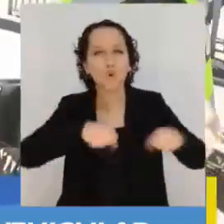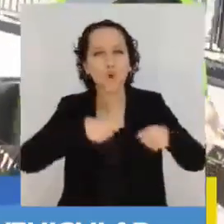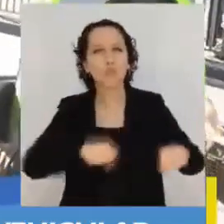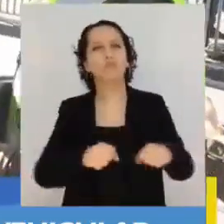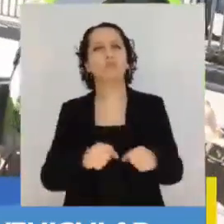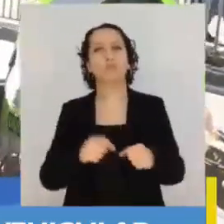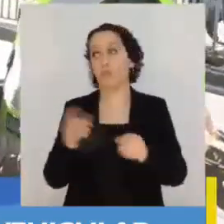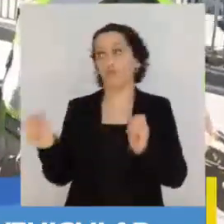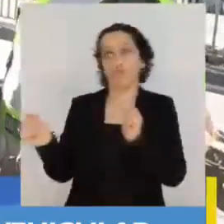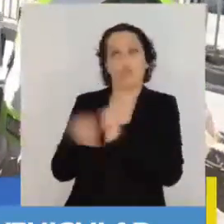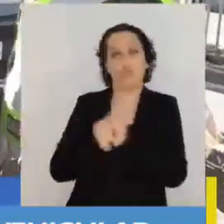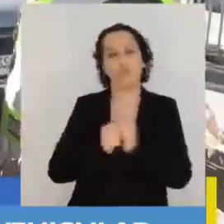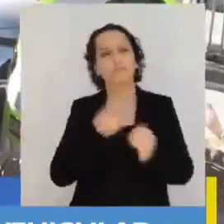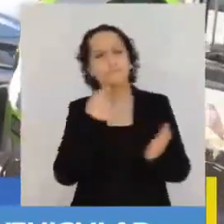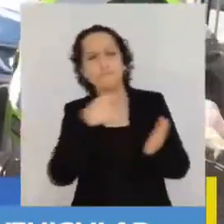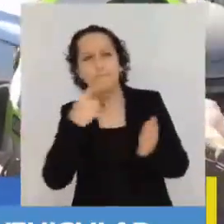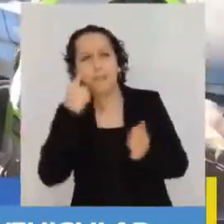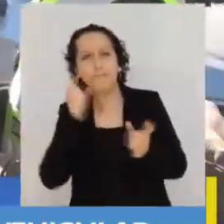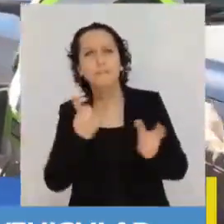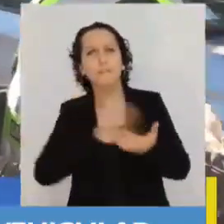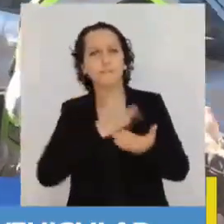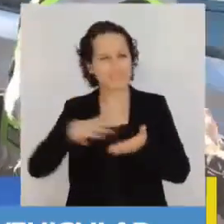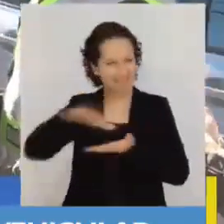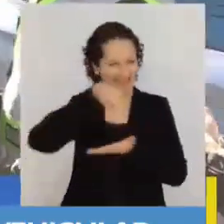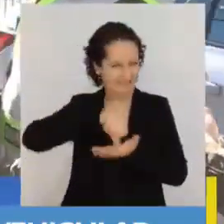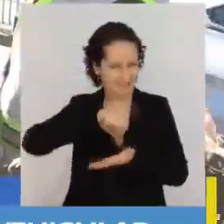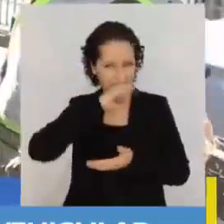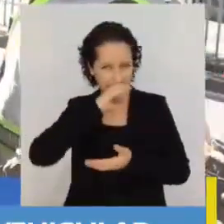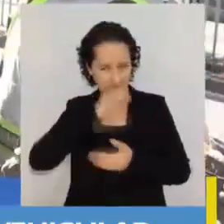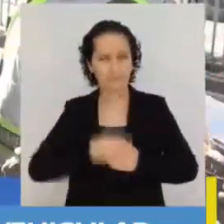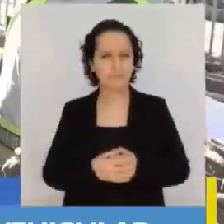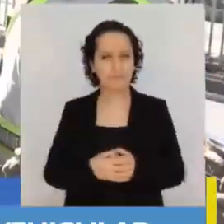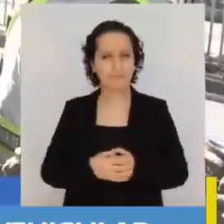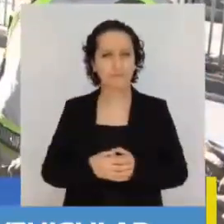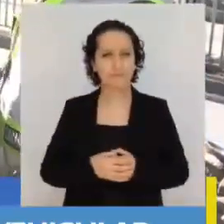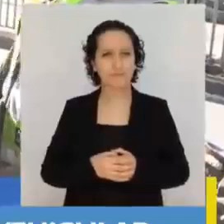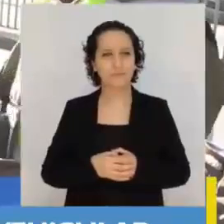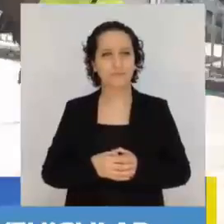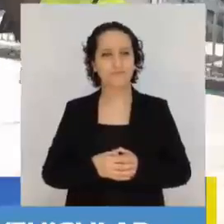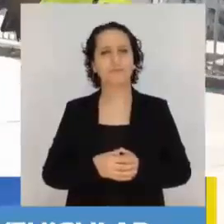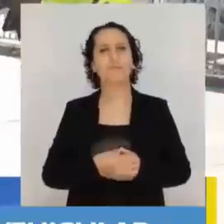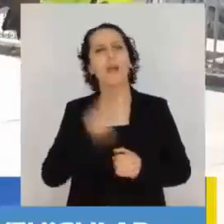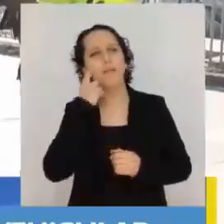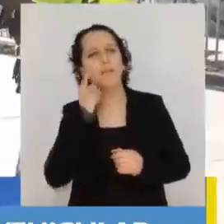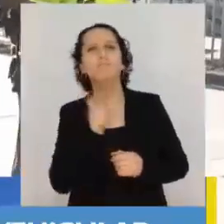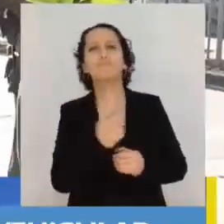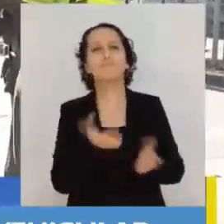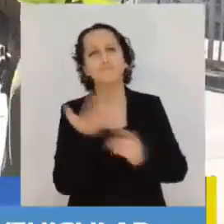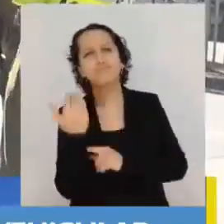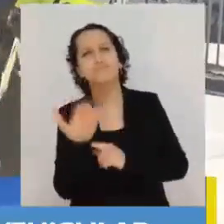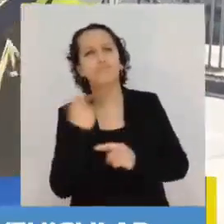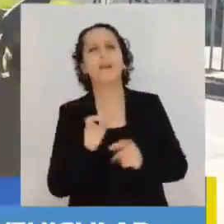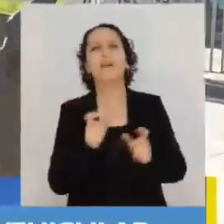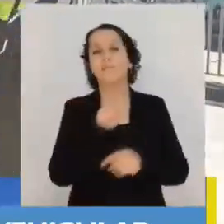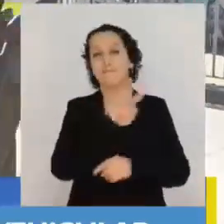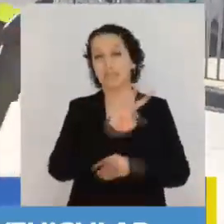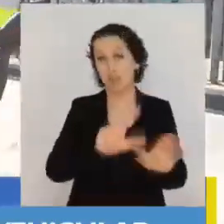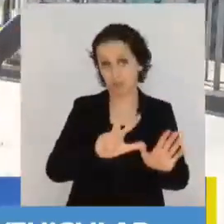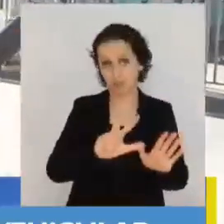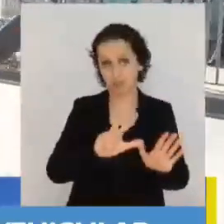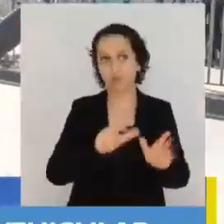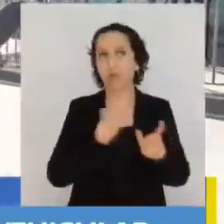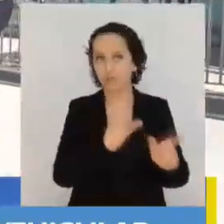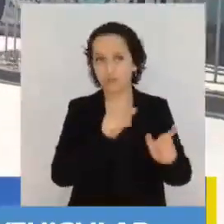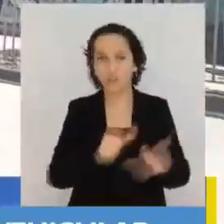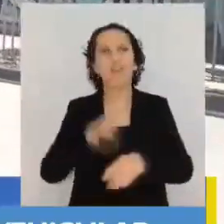con equipos de ambas unidades en el sector céntrico de la comuna penquista. Se registraron 28 controles y 15